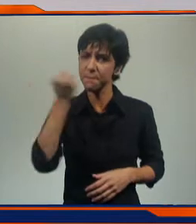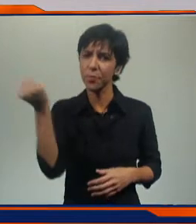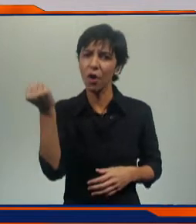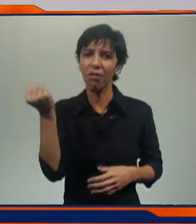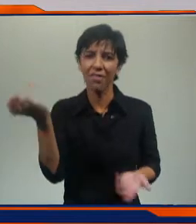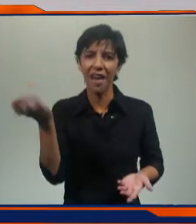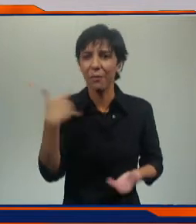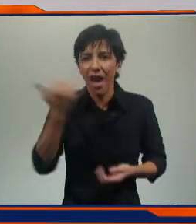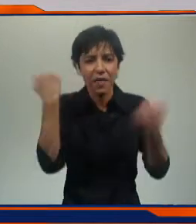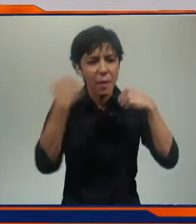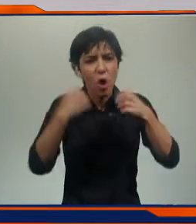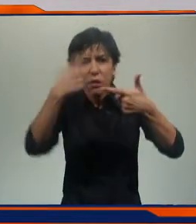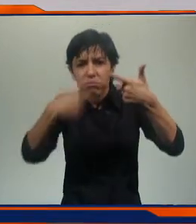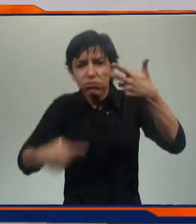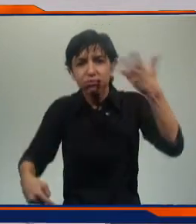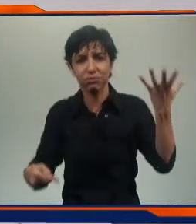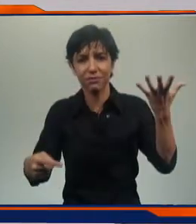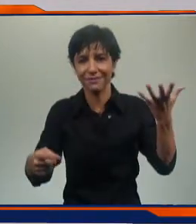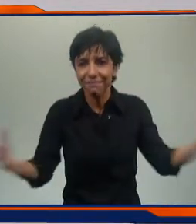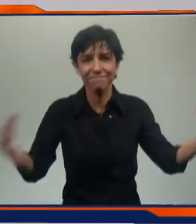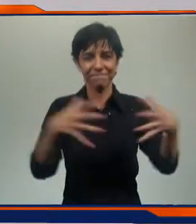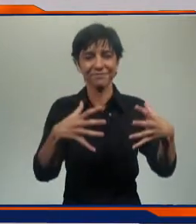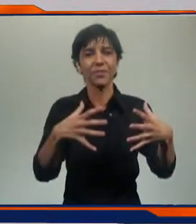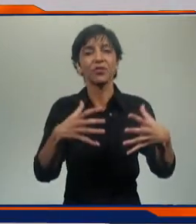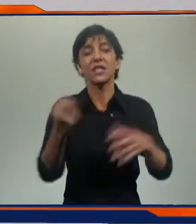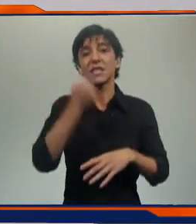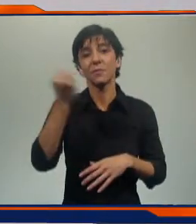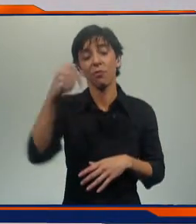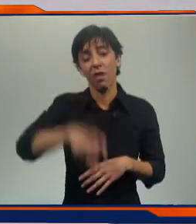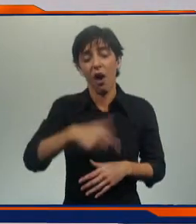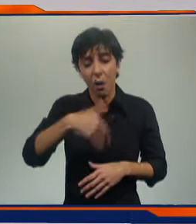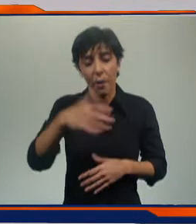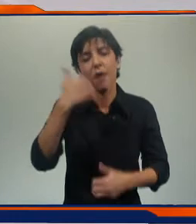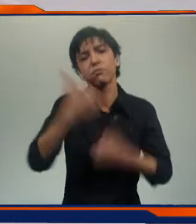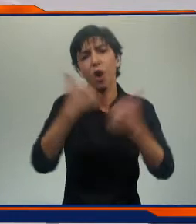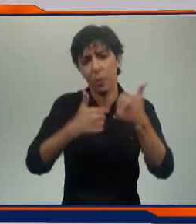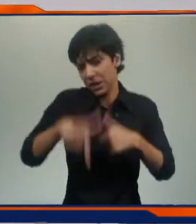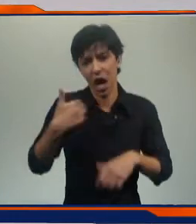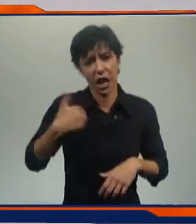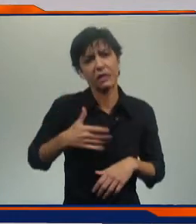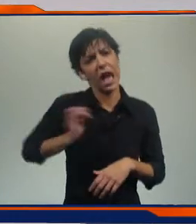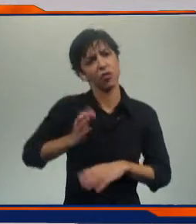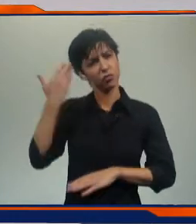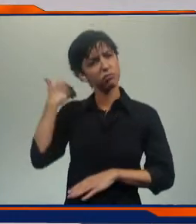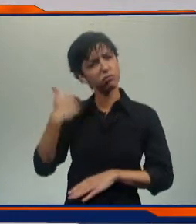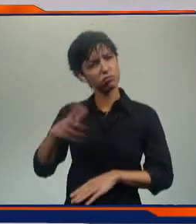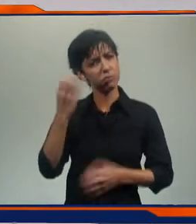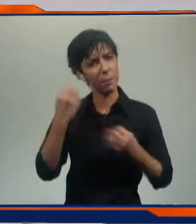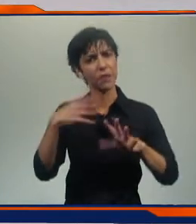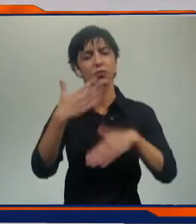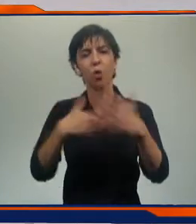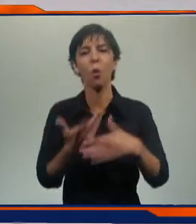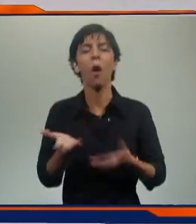deportes es lo que se busca es a través de esta gran competencia que se viene desarrollando en argentina la recuperación del